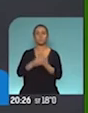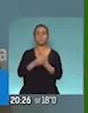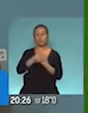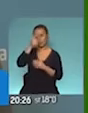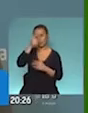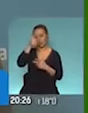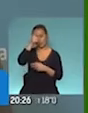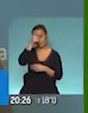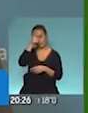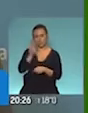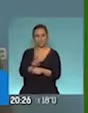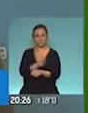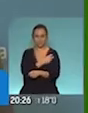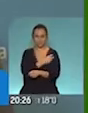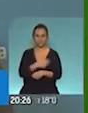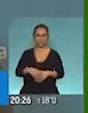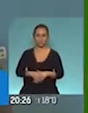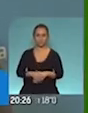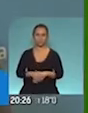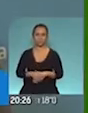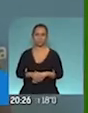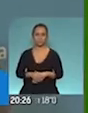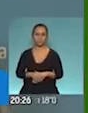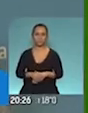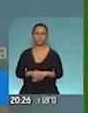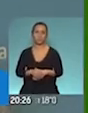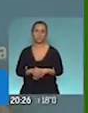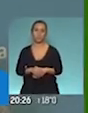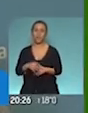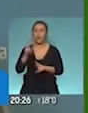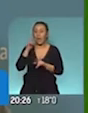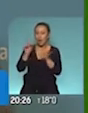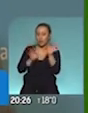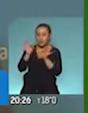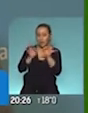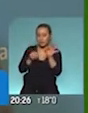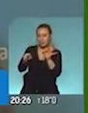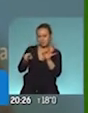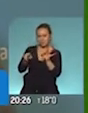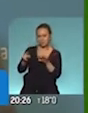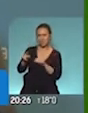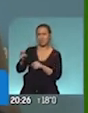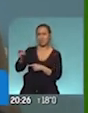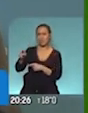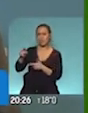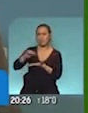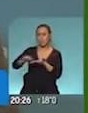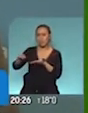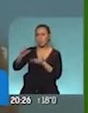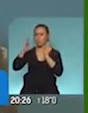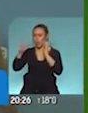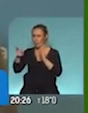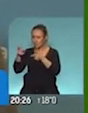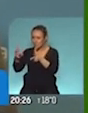como asesor tanto del gobierno de la provincia de Buenos Aires como del presidente de la Nación. No podemos olvidar que hace poquitos meses